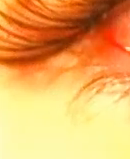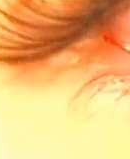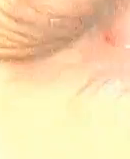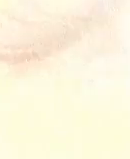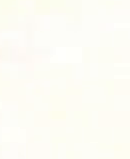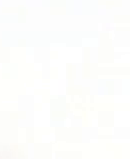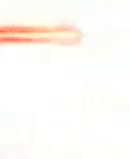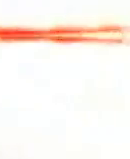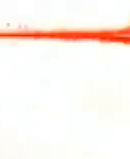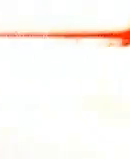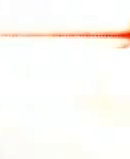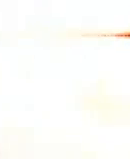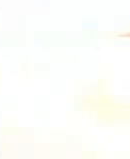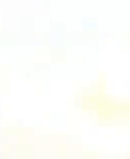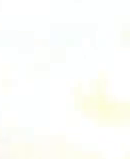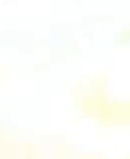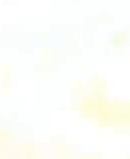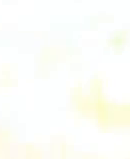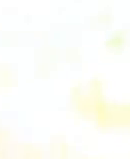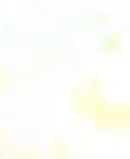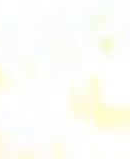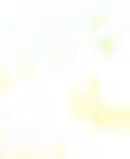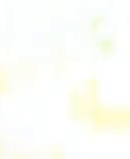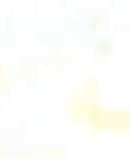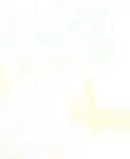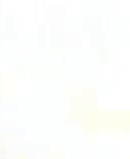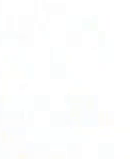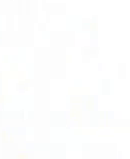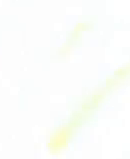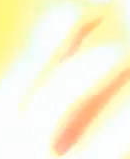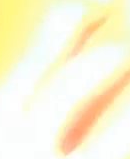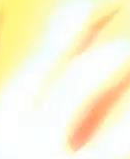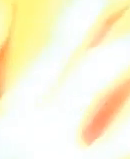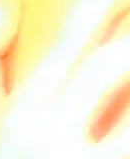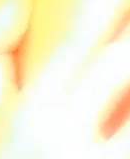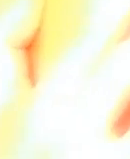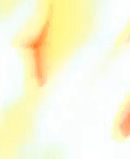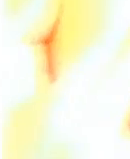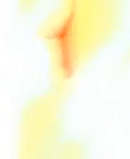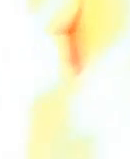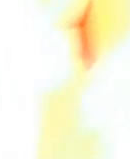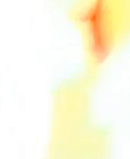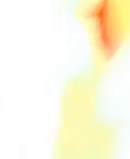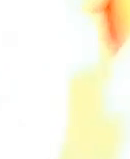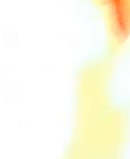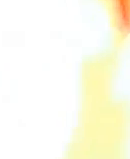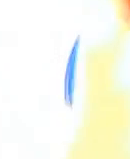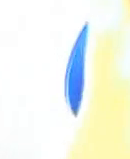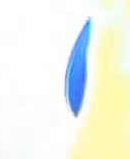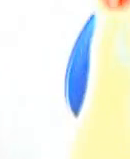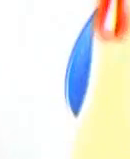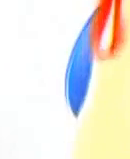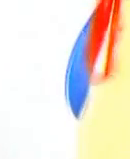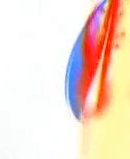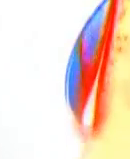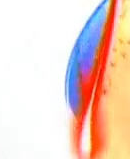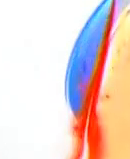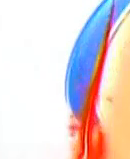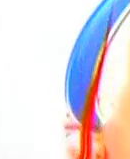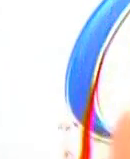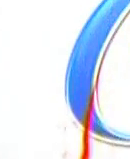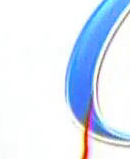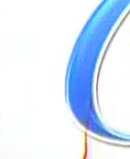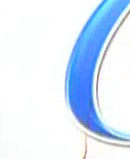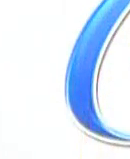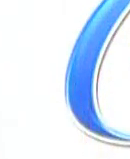gracias conexión vital un encuentro diario con la salud una cita armoniosa